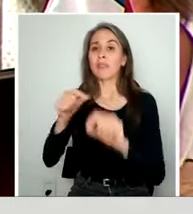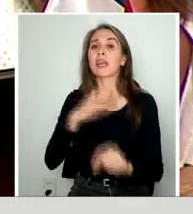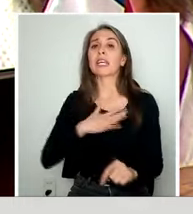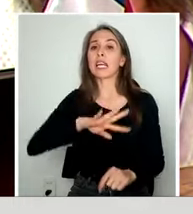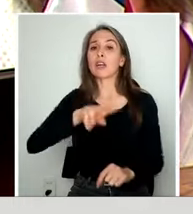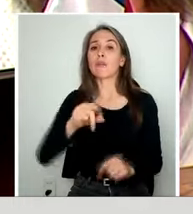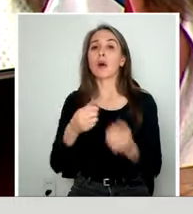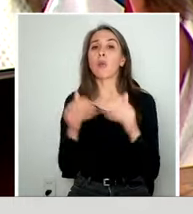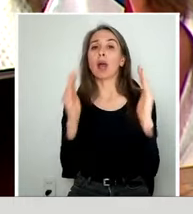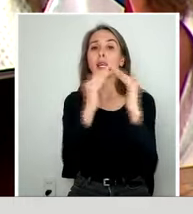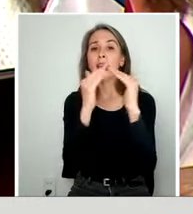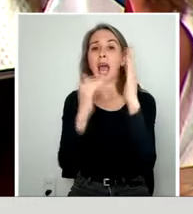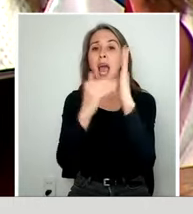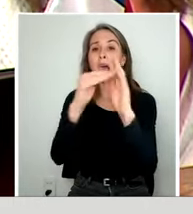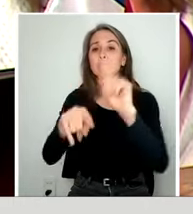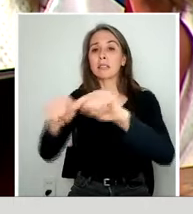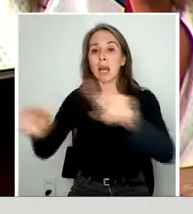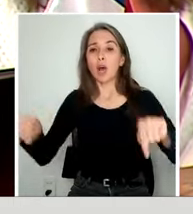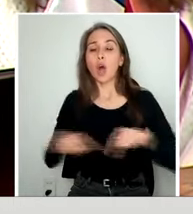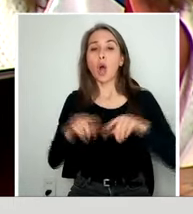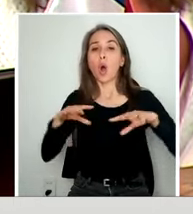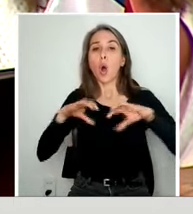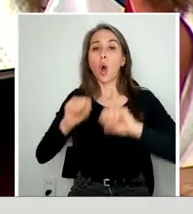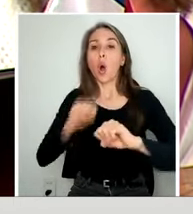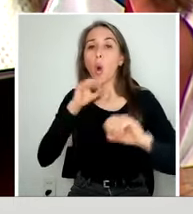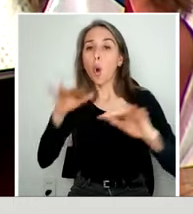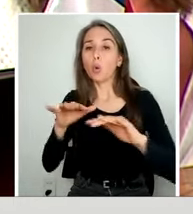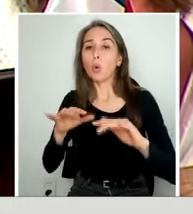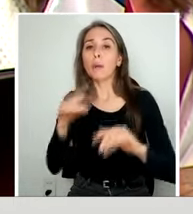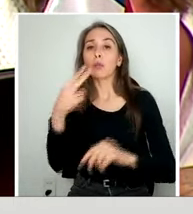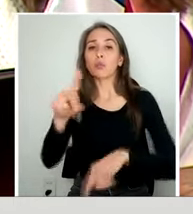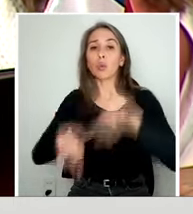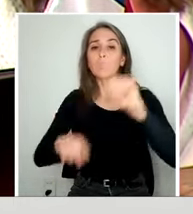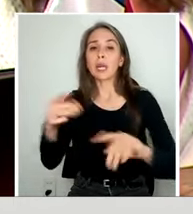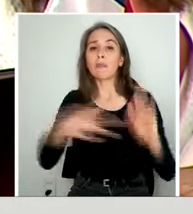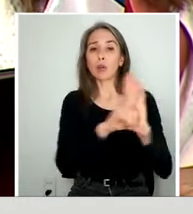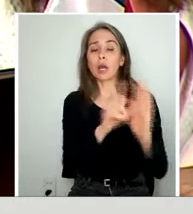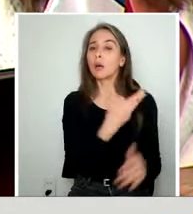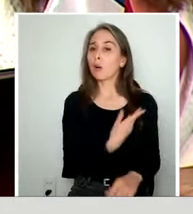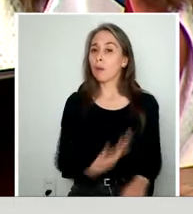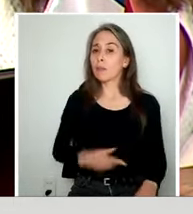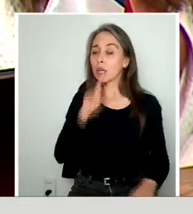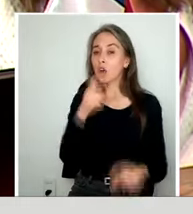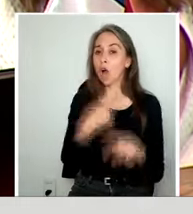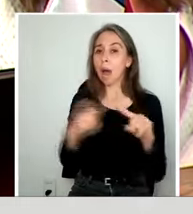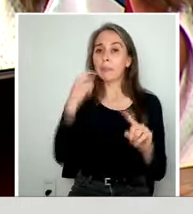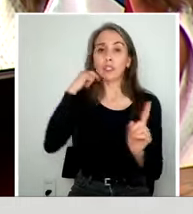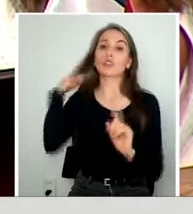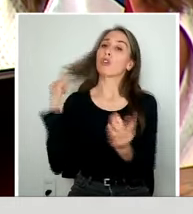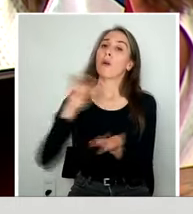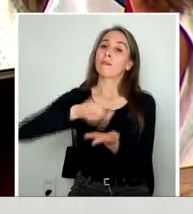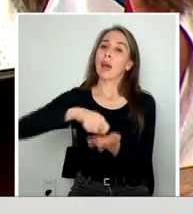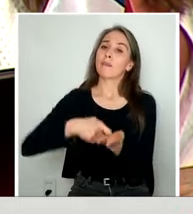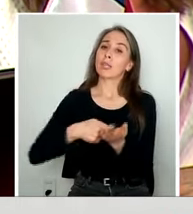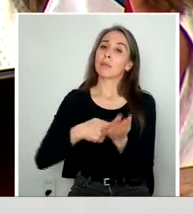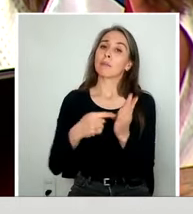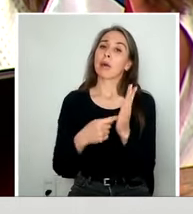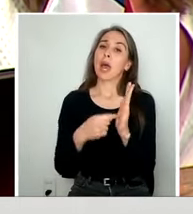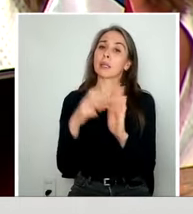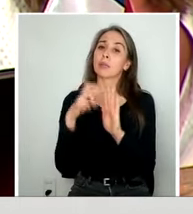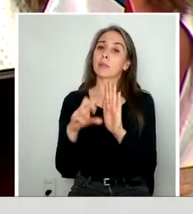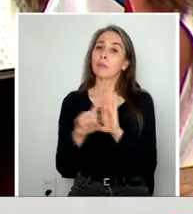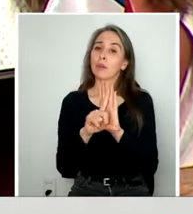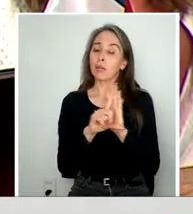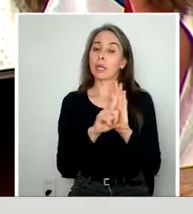mueble o ocupar ilegalmente tus tierras y el gobierno amenaza con no promulgar la ley o llevarla al tribunal constitucional